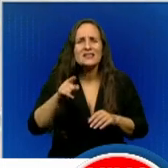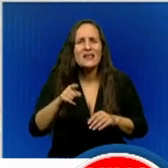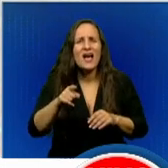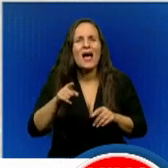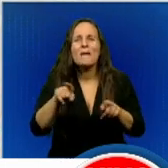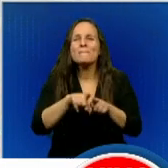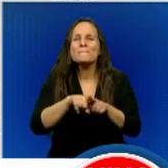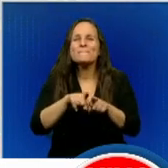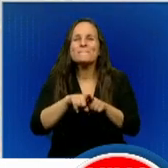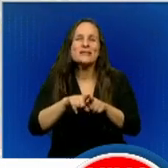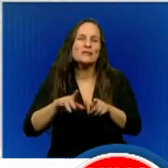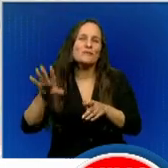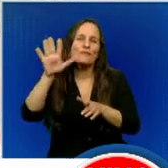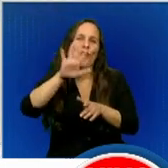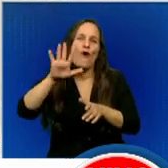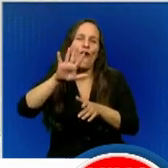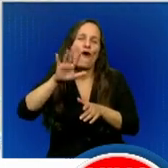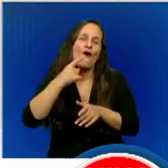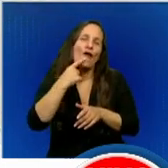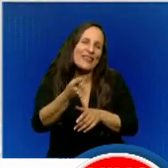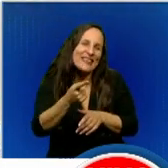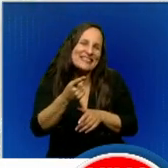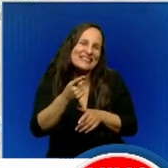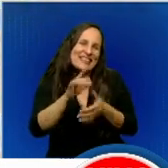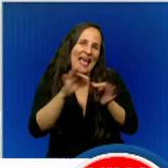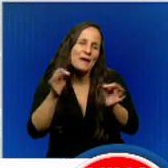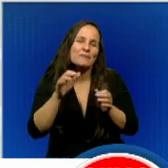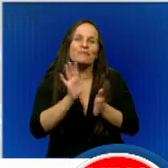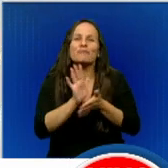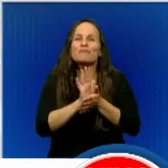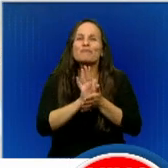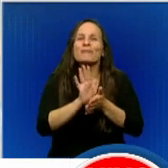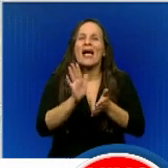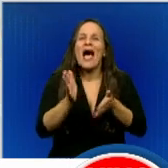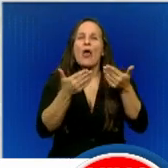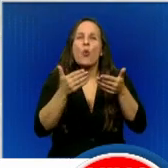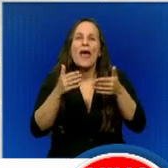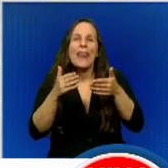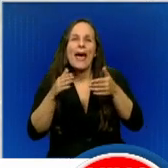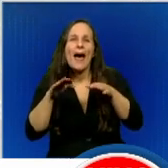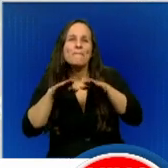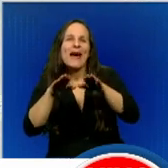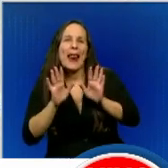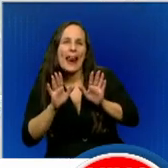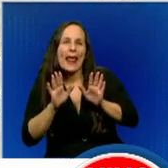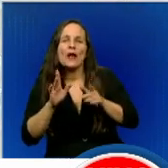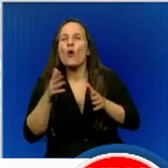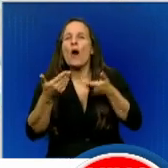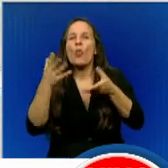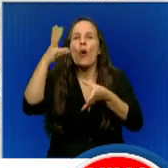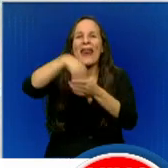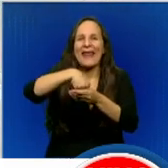jerga local se denomina como aduana paralela o aduana interna